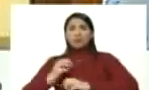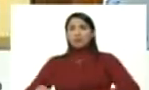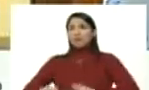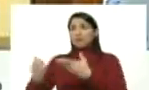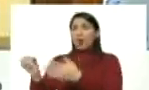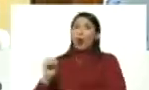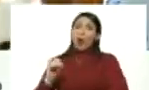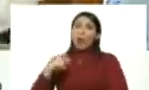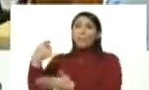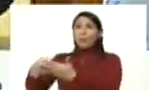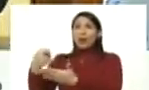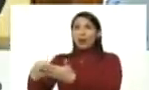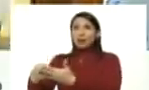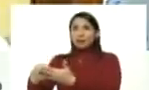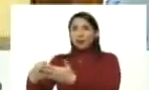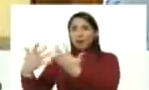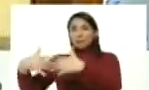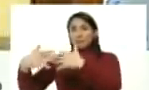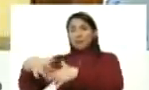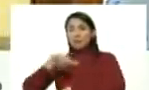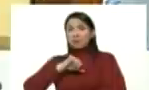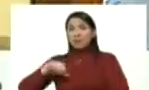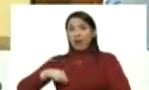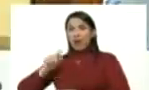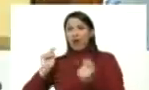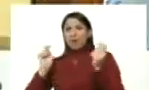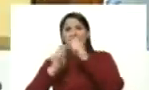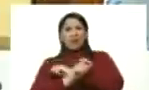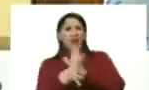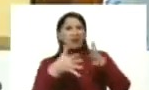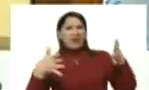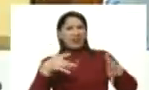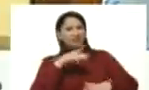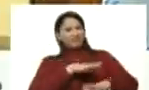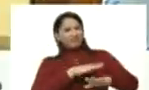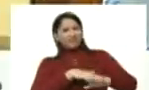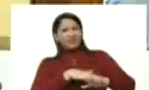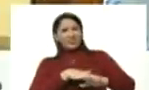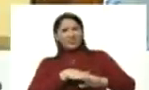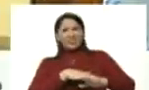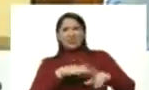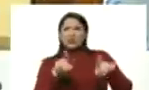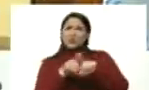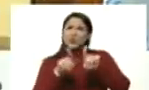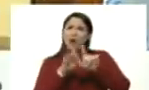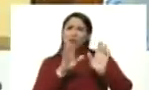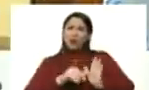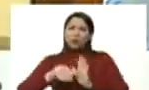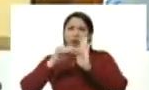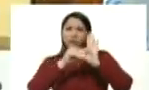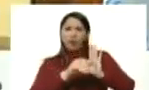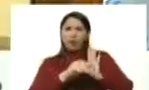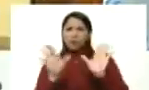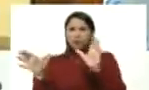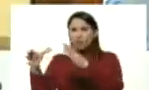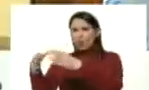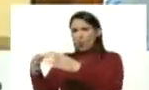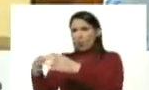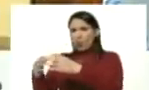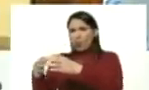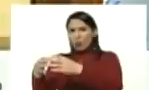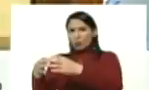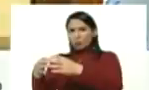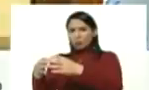a sectores privados, convirtiéndose en un gran hecho de corrupción de lo que es la mafia organizada